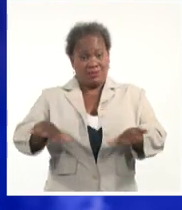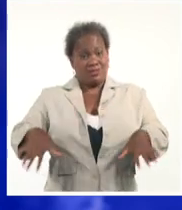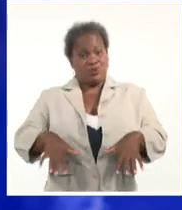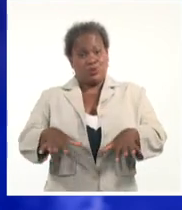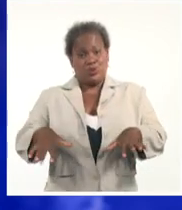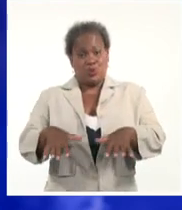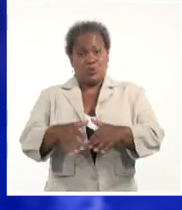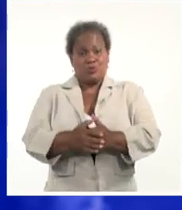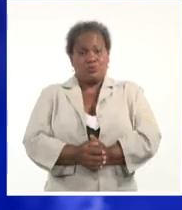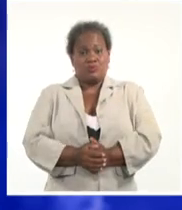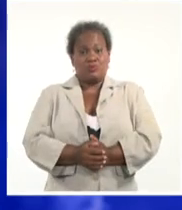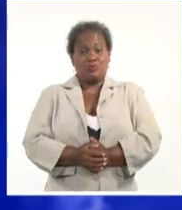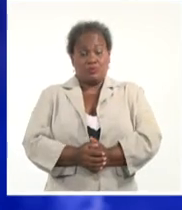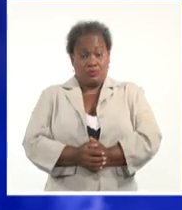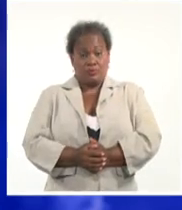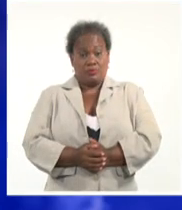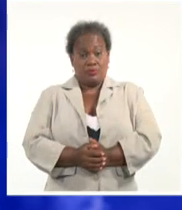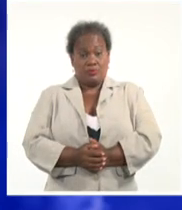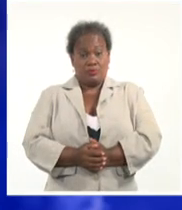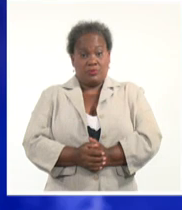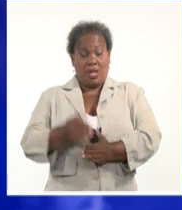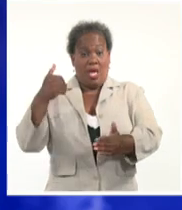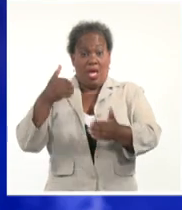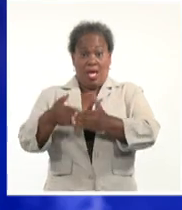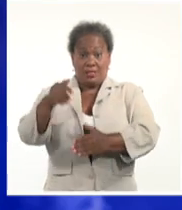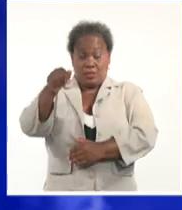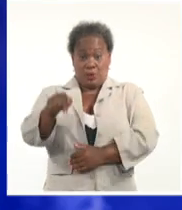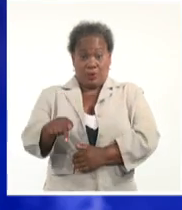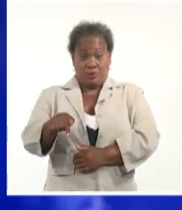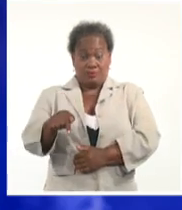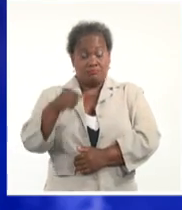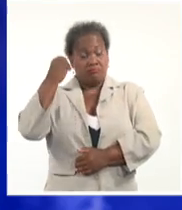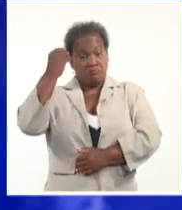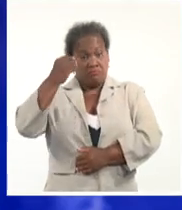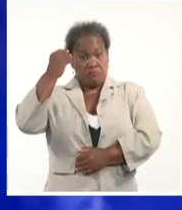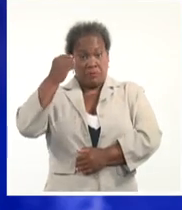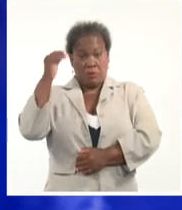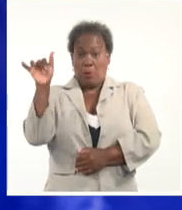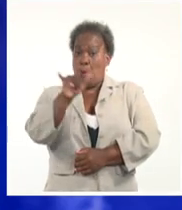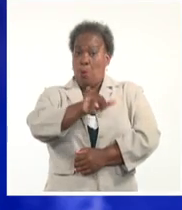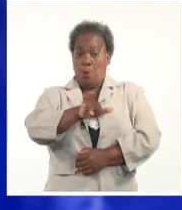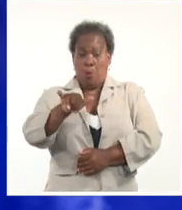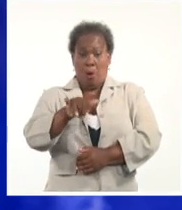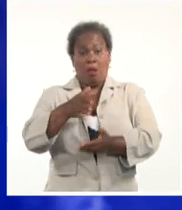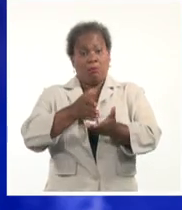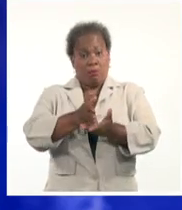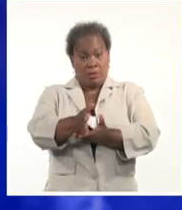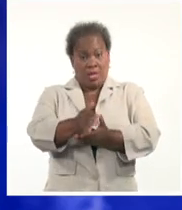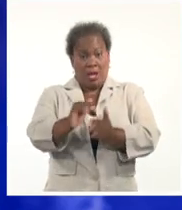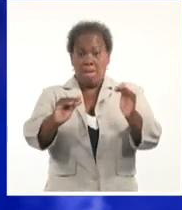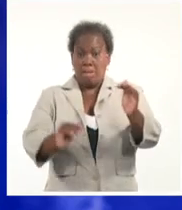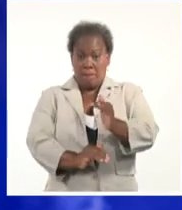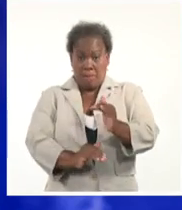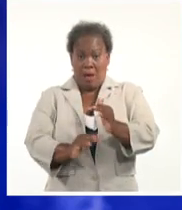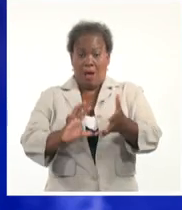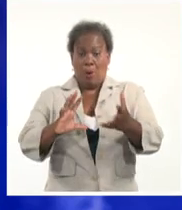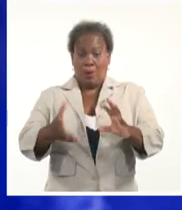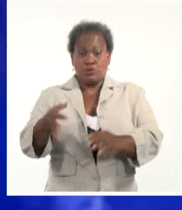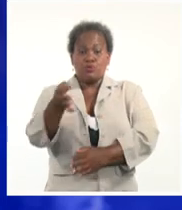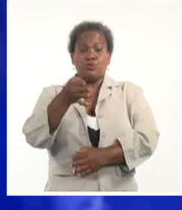solo podemos mencionar hasta este momento, y esperamos que se siga comportando así, como de bajo complejidad el